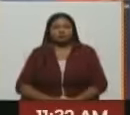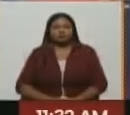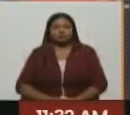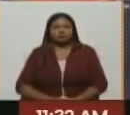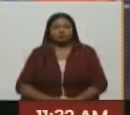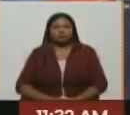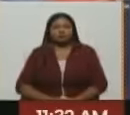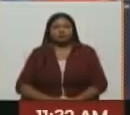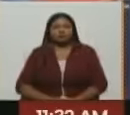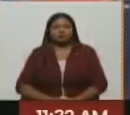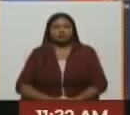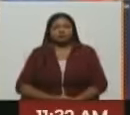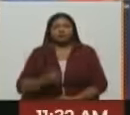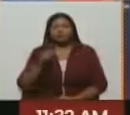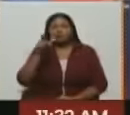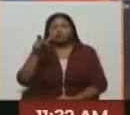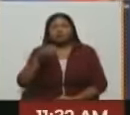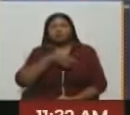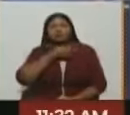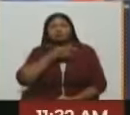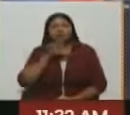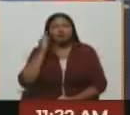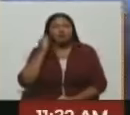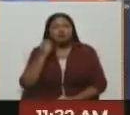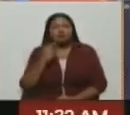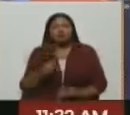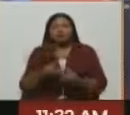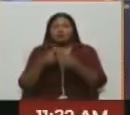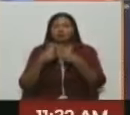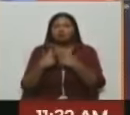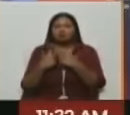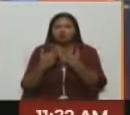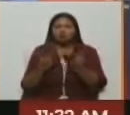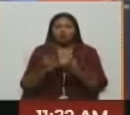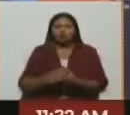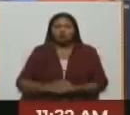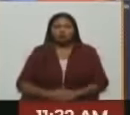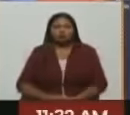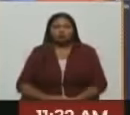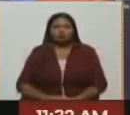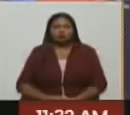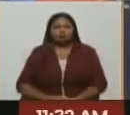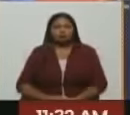Una señora que se prestó para,